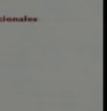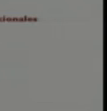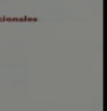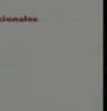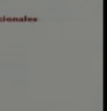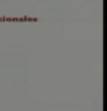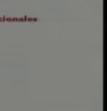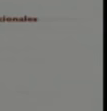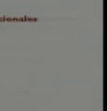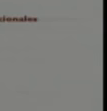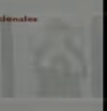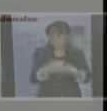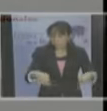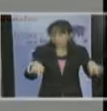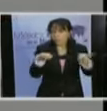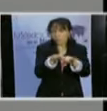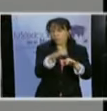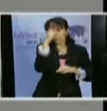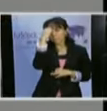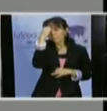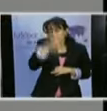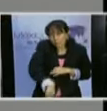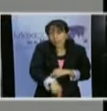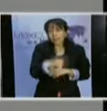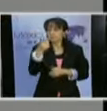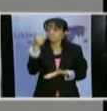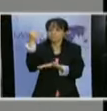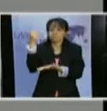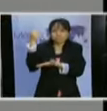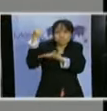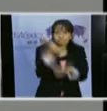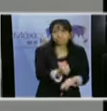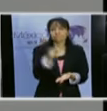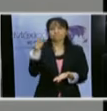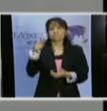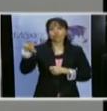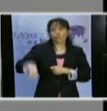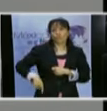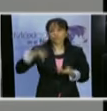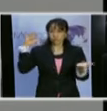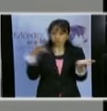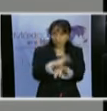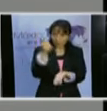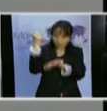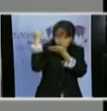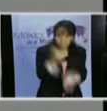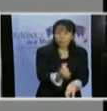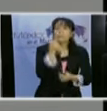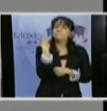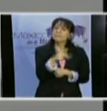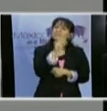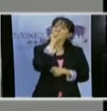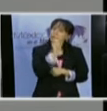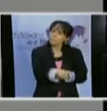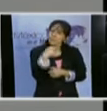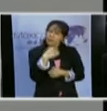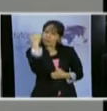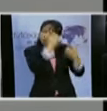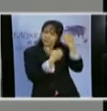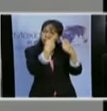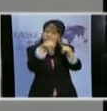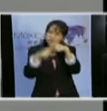la direccionalidad, digamos, de la inversión pública y de la evidencia también de los problemas sociales, económicos y